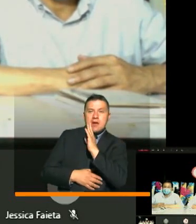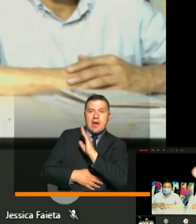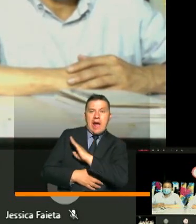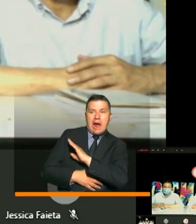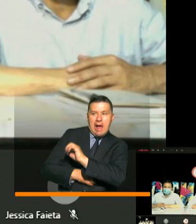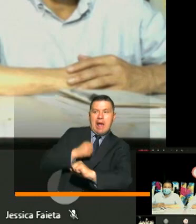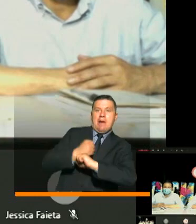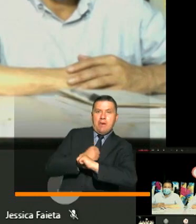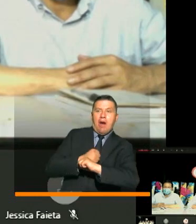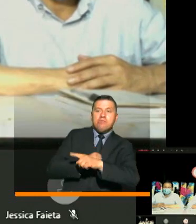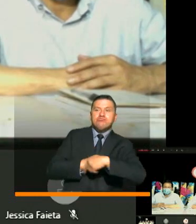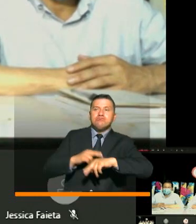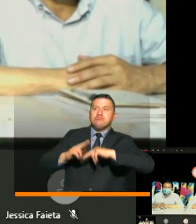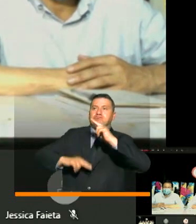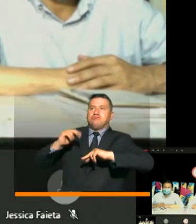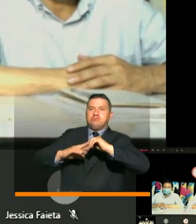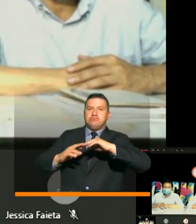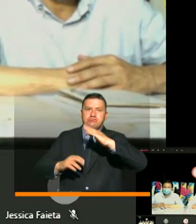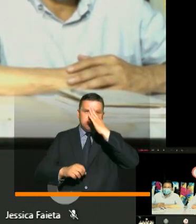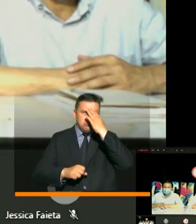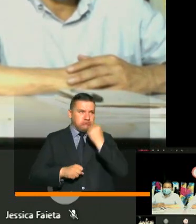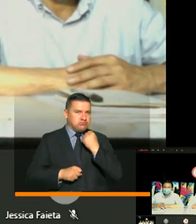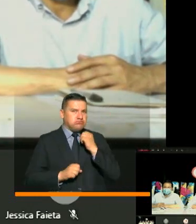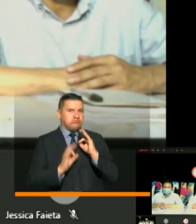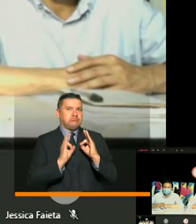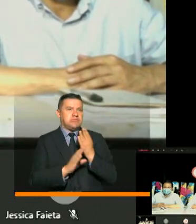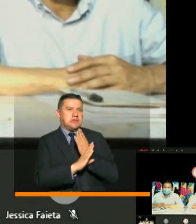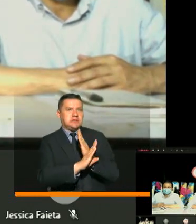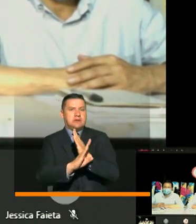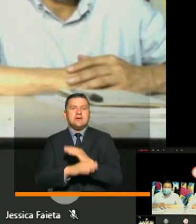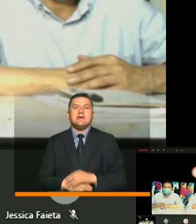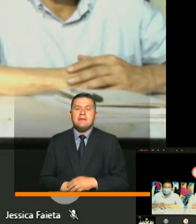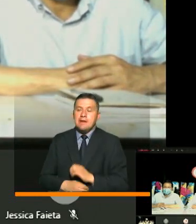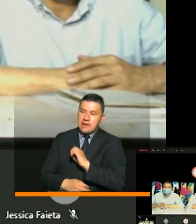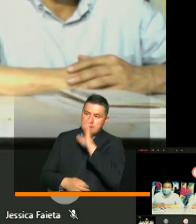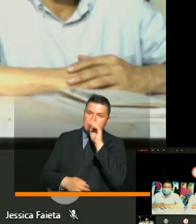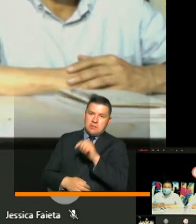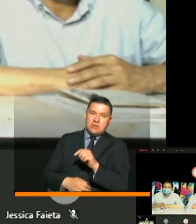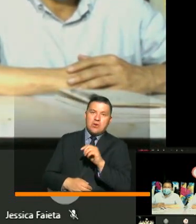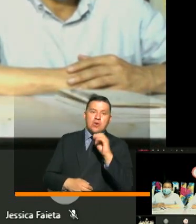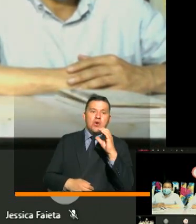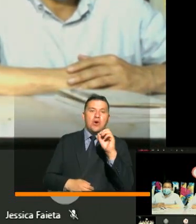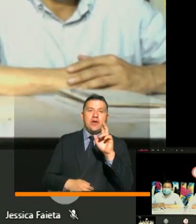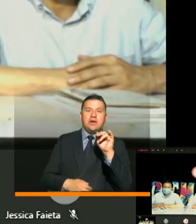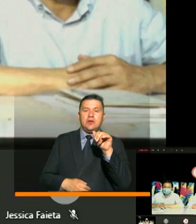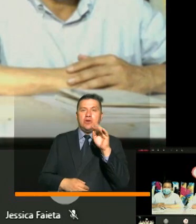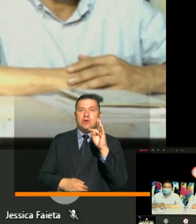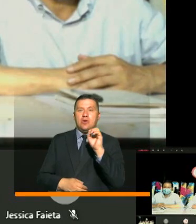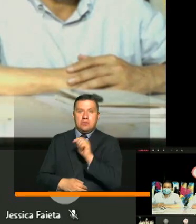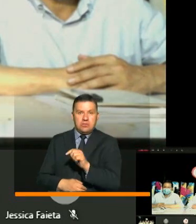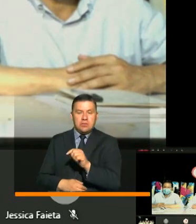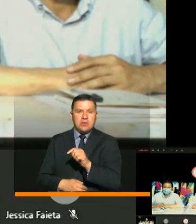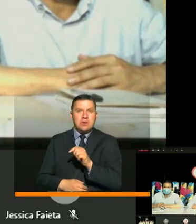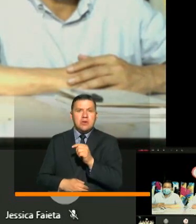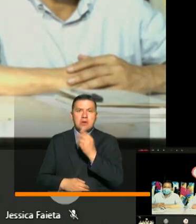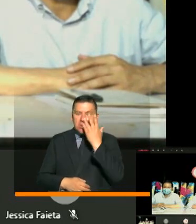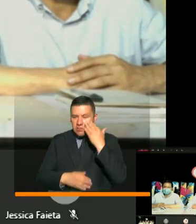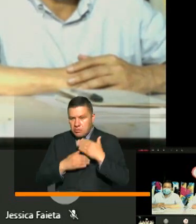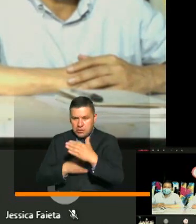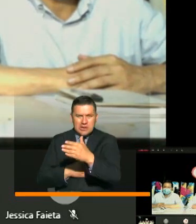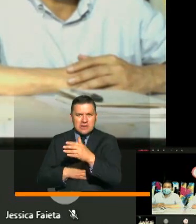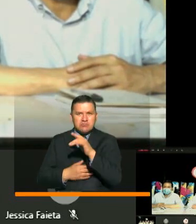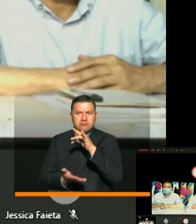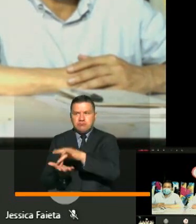Ejército quienes construyan esta unidad, de modo que se den garantías de seguridad. Y por supuesto, aquí en Corinto, como se estableció en los últimos días, ha